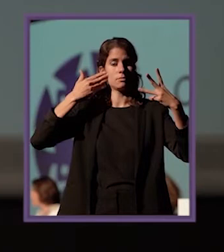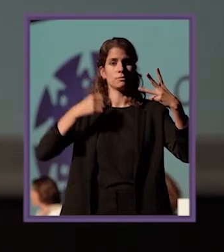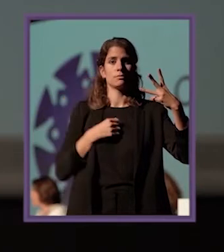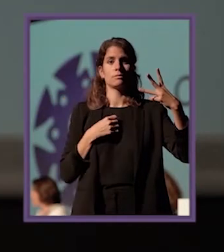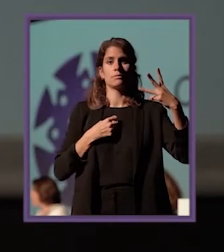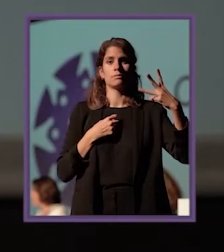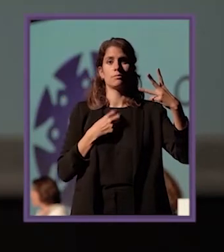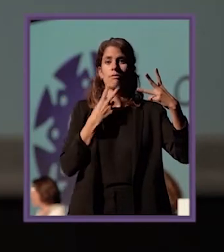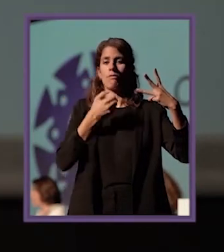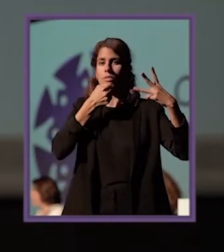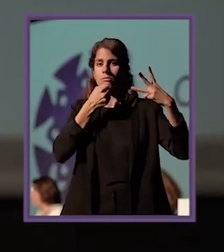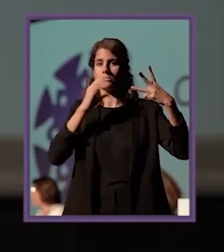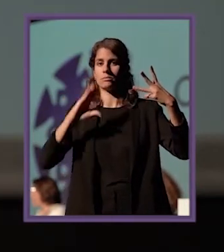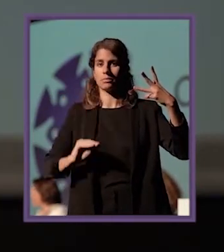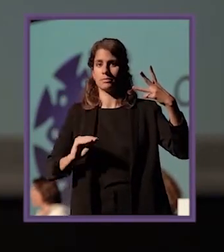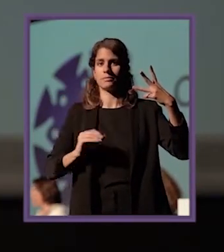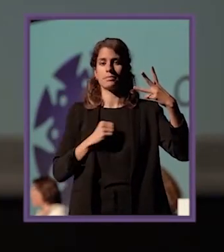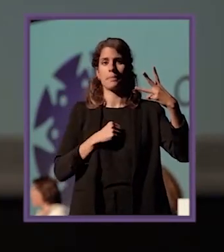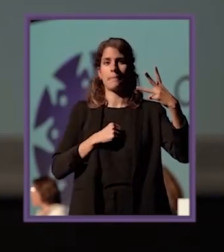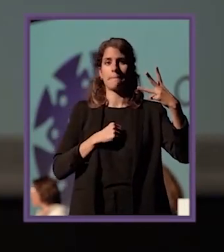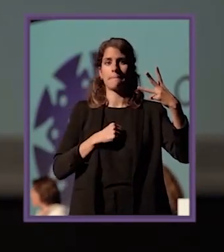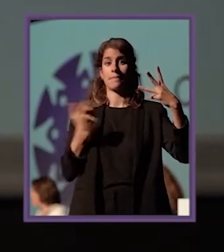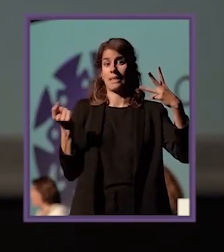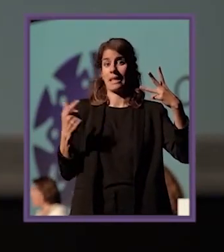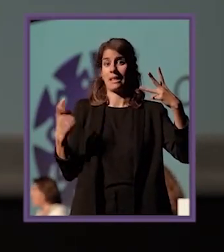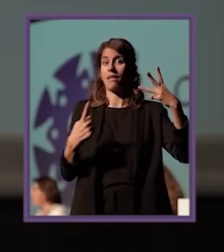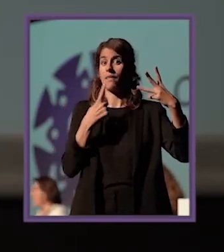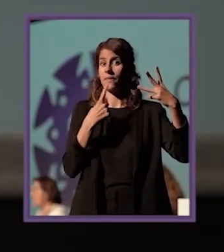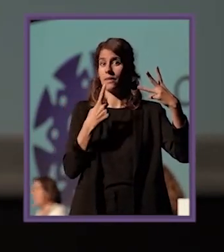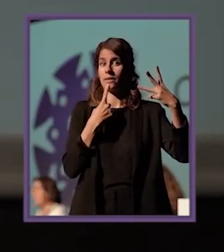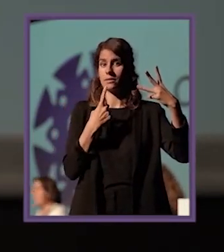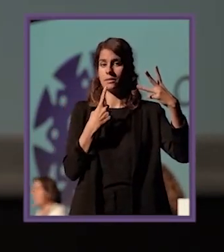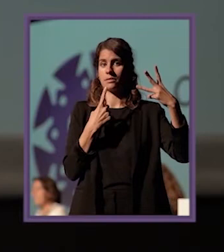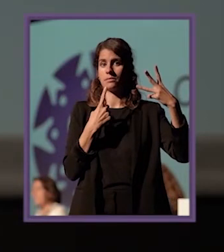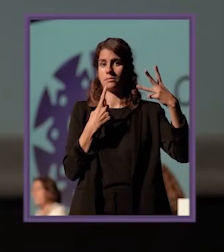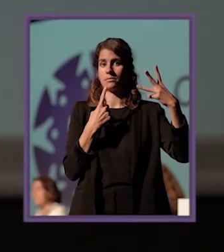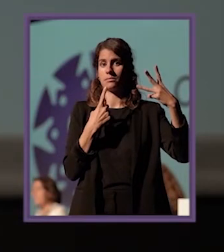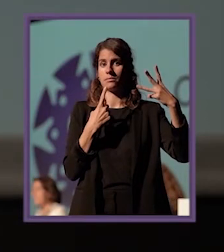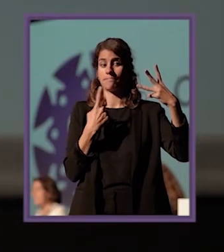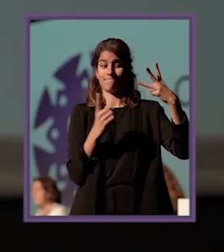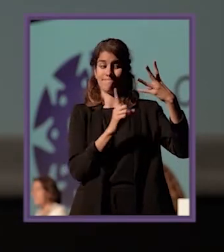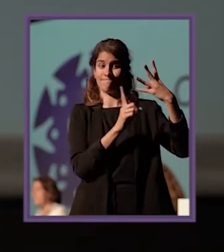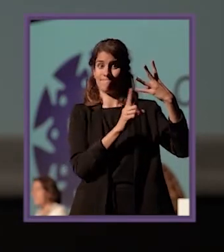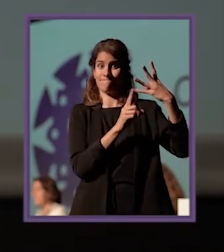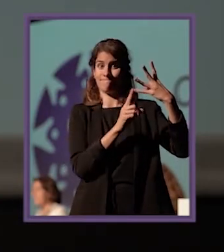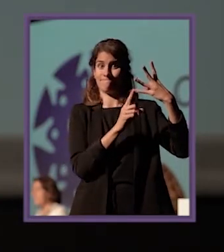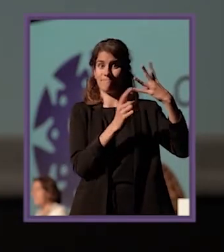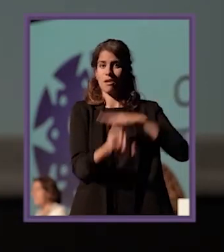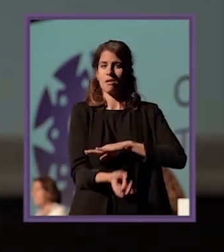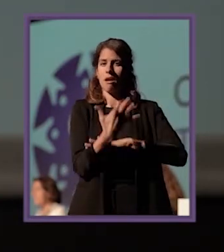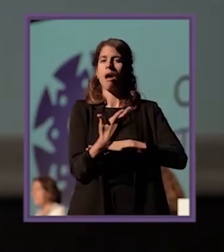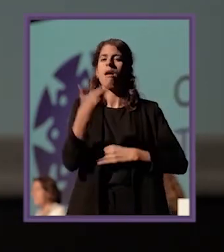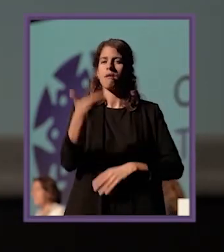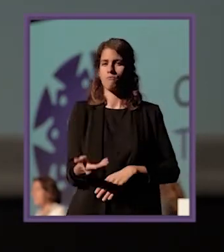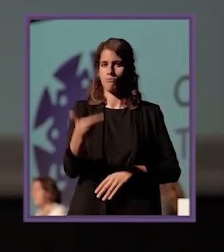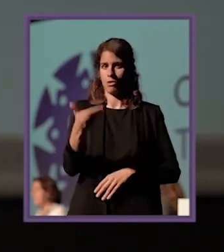siempre se ha hablado de la falta de generar ese cuarto pilar del